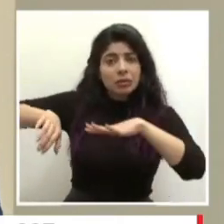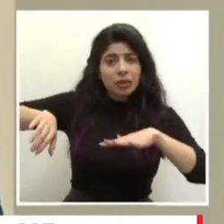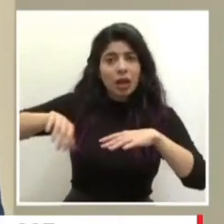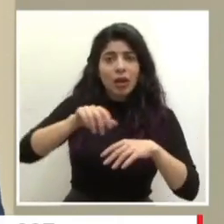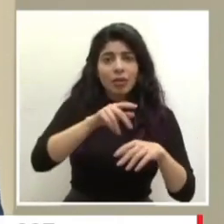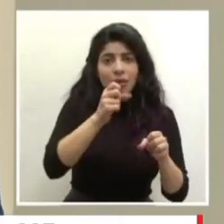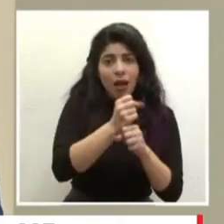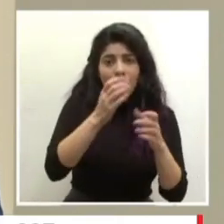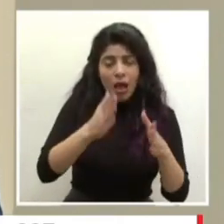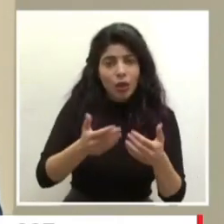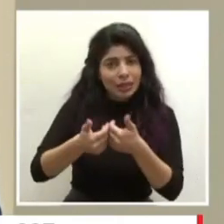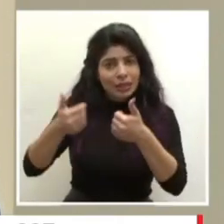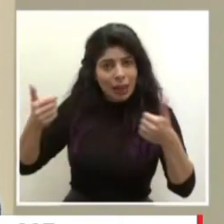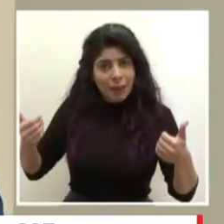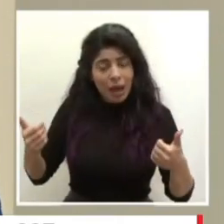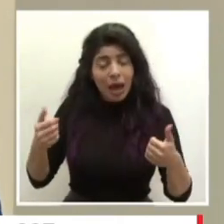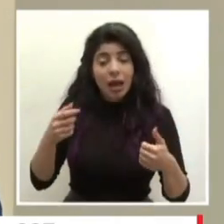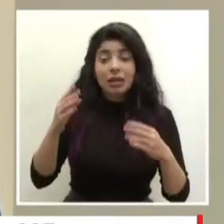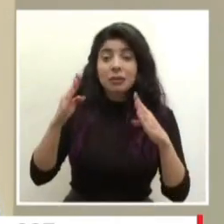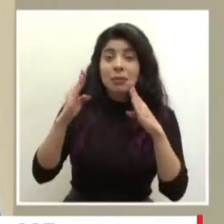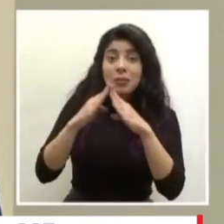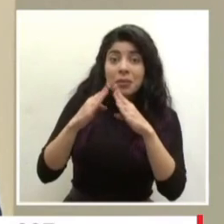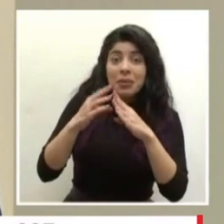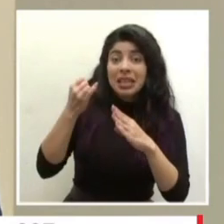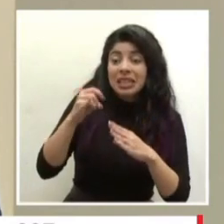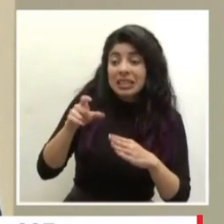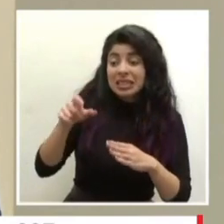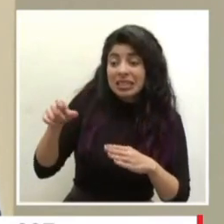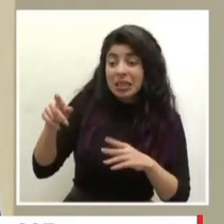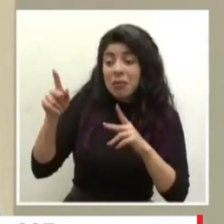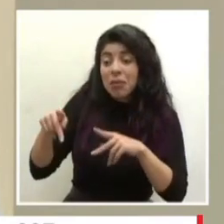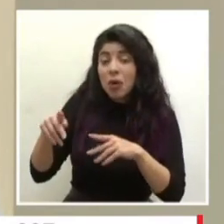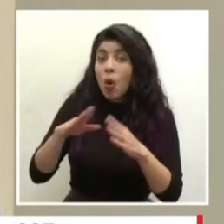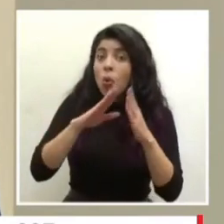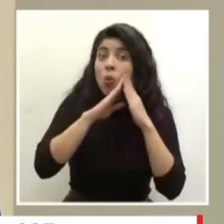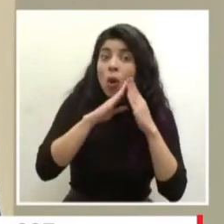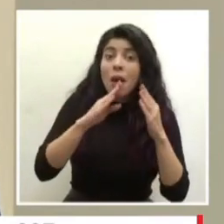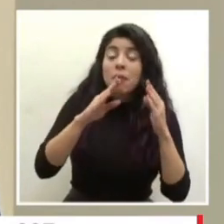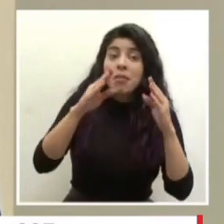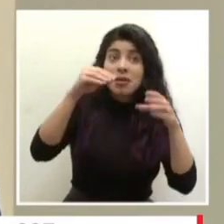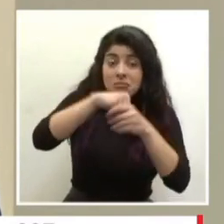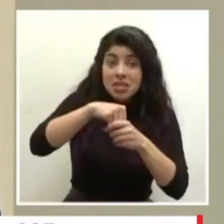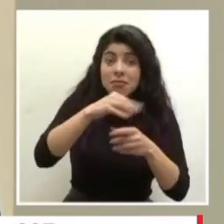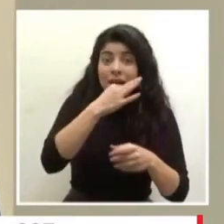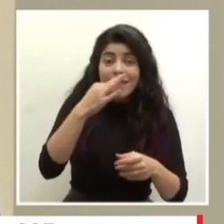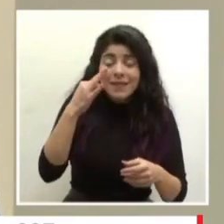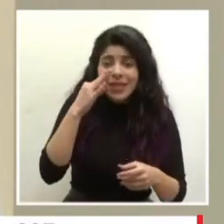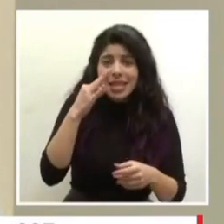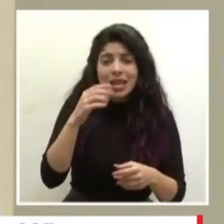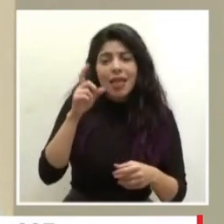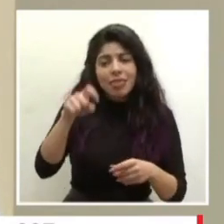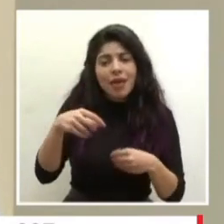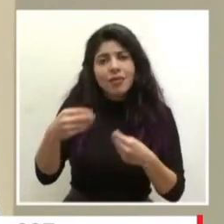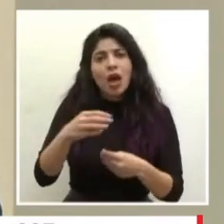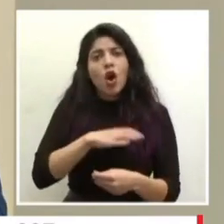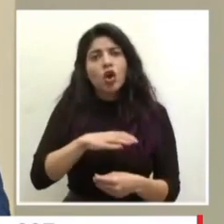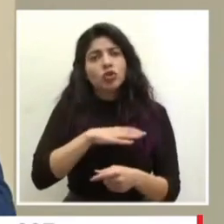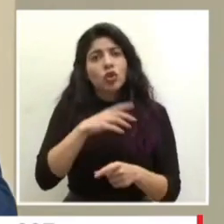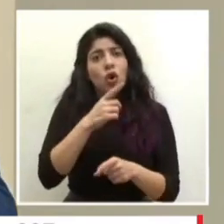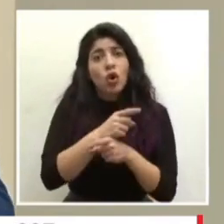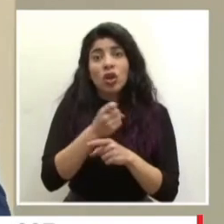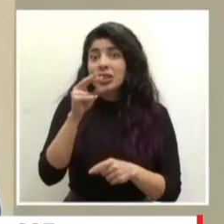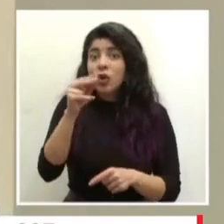para viviendas, si es que están pernoctando en la misma finca, que sean las óptimas, ¿verdad? Y si no, ven